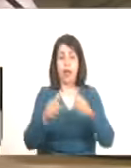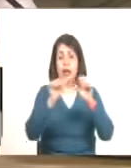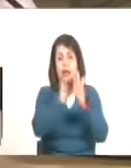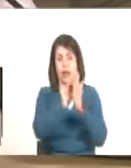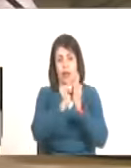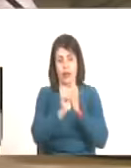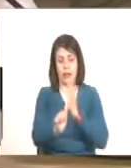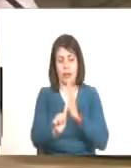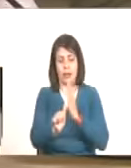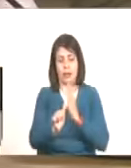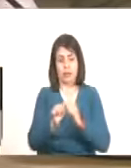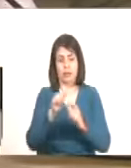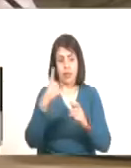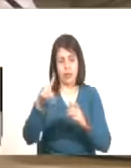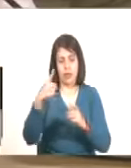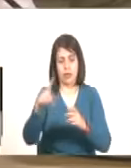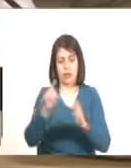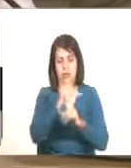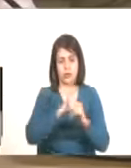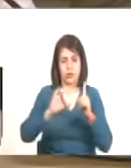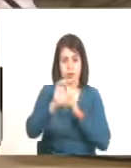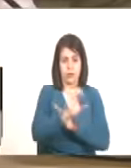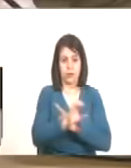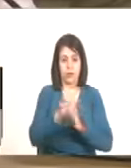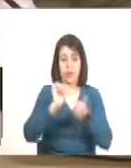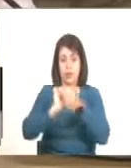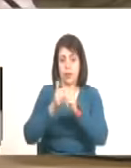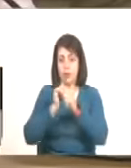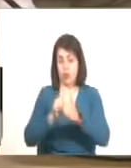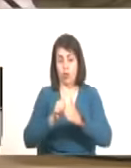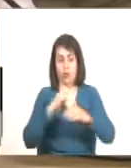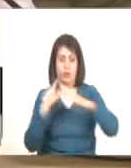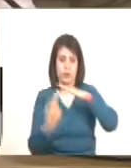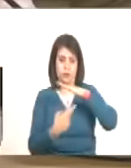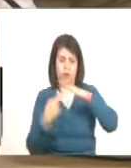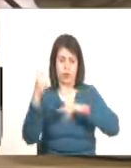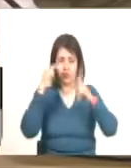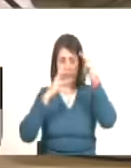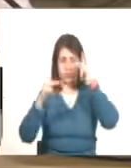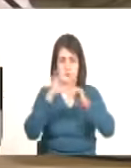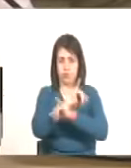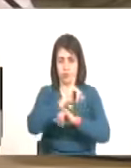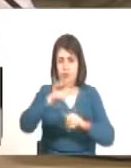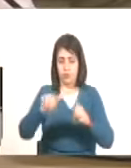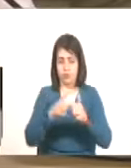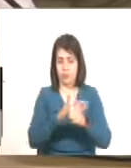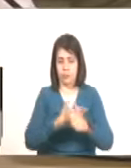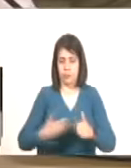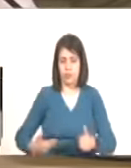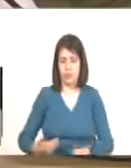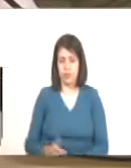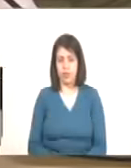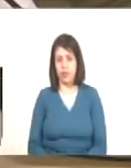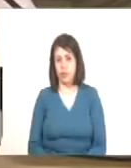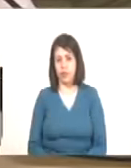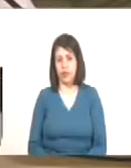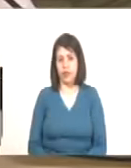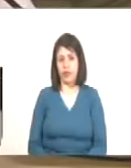términos. Epígrafe. Derecho a la cultura, deporte, recreación y turismo. Es todo, ciudadano